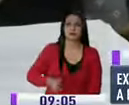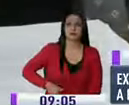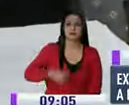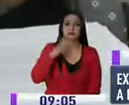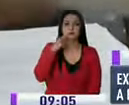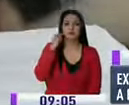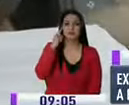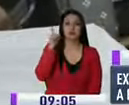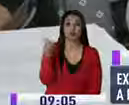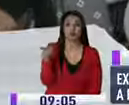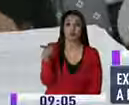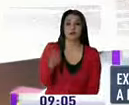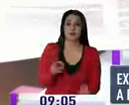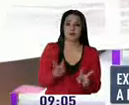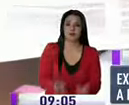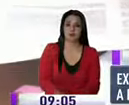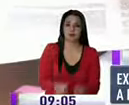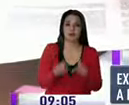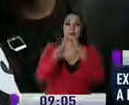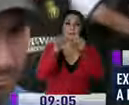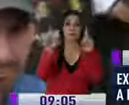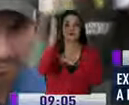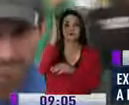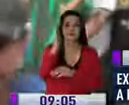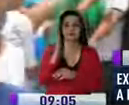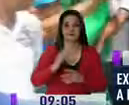Rafael Correa Delgado, así como a la empresa Odebrecht.